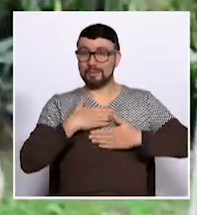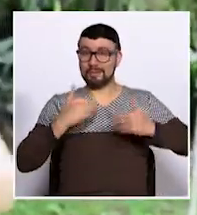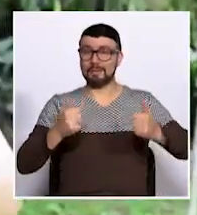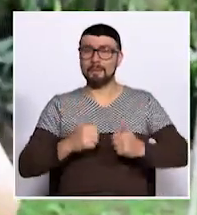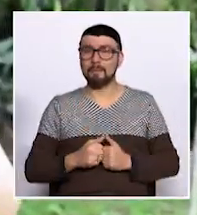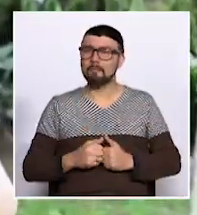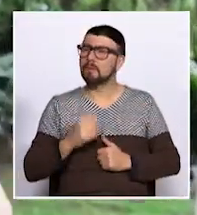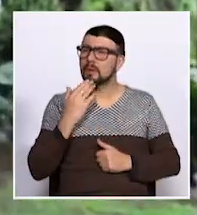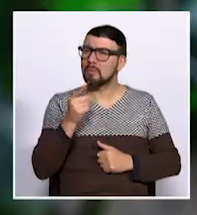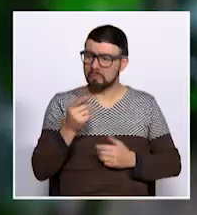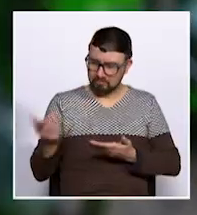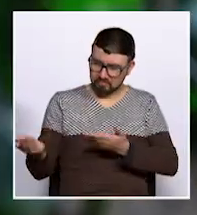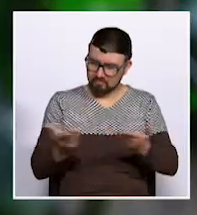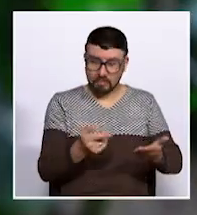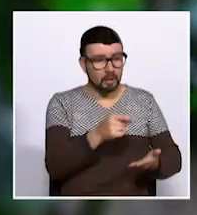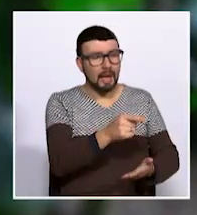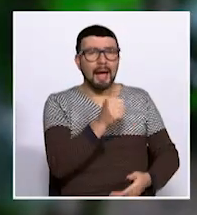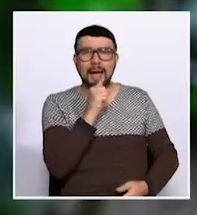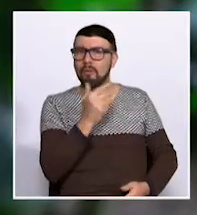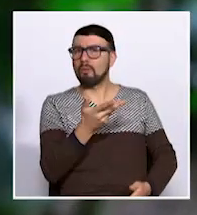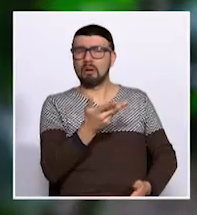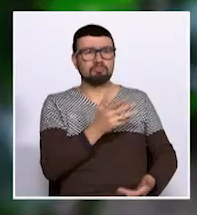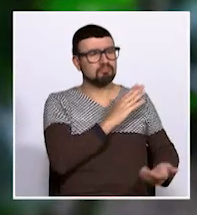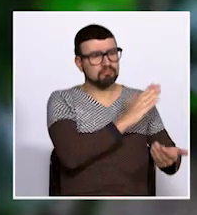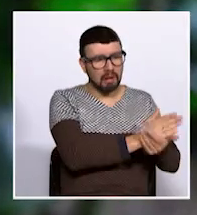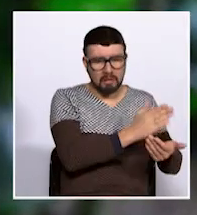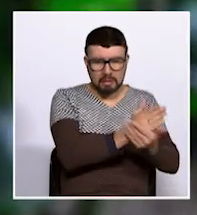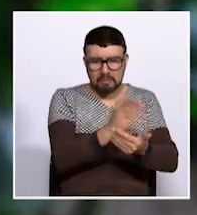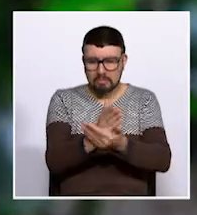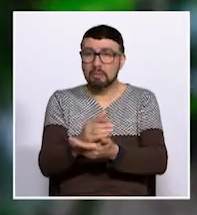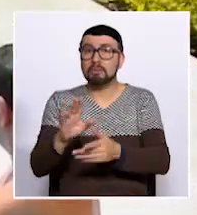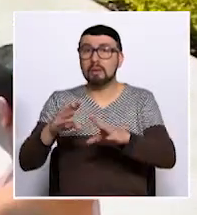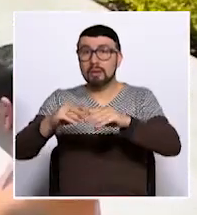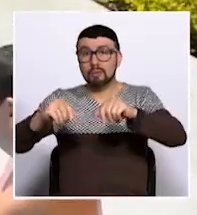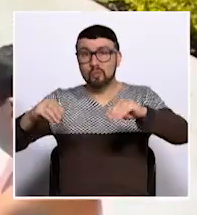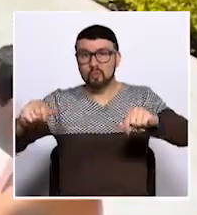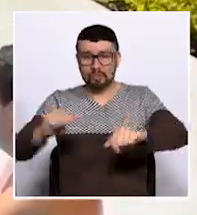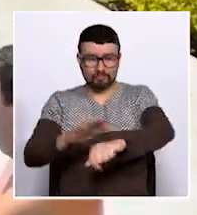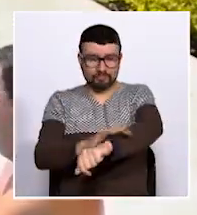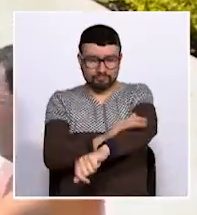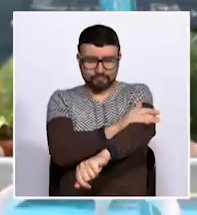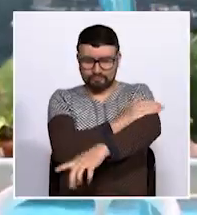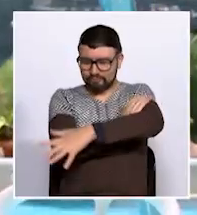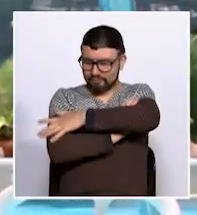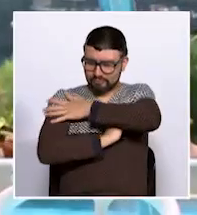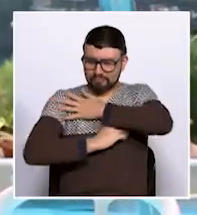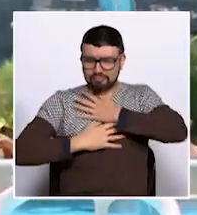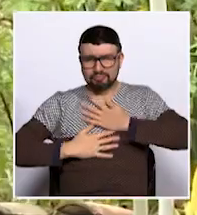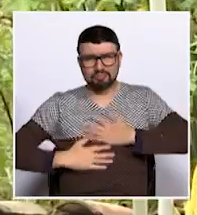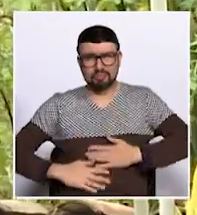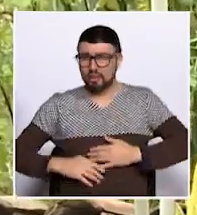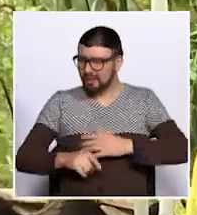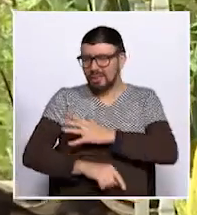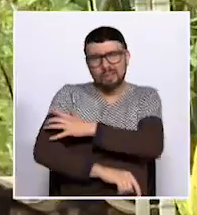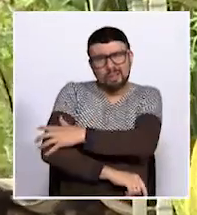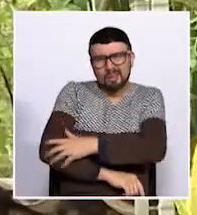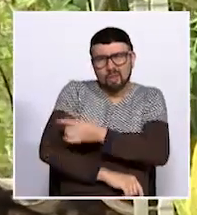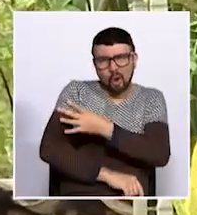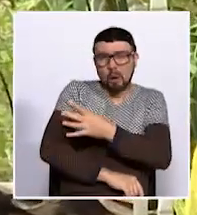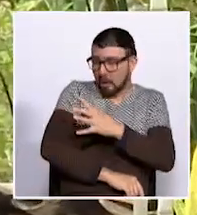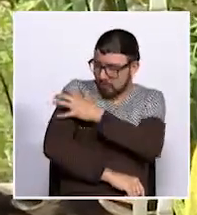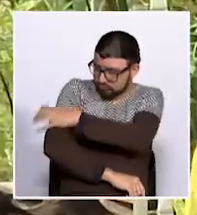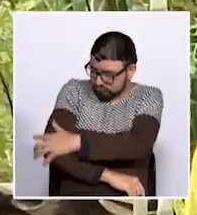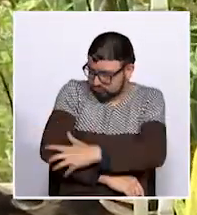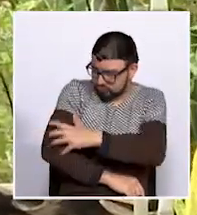con el agua le aplico todo esto por todo el cuerpo, donde tenga el dolor, le estoy llevando